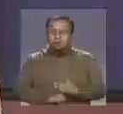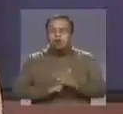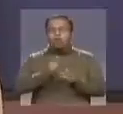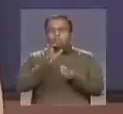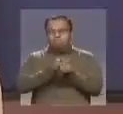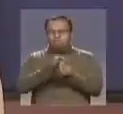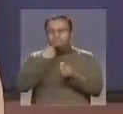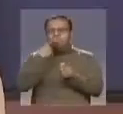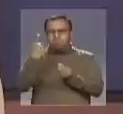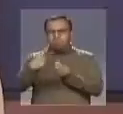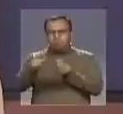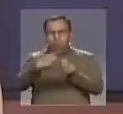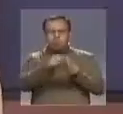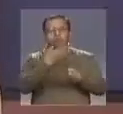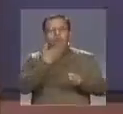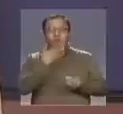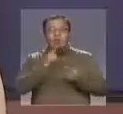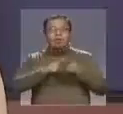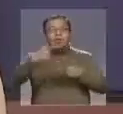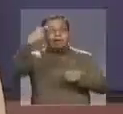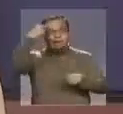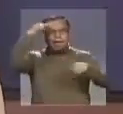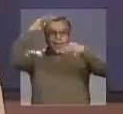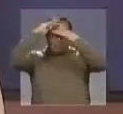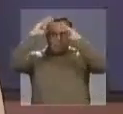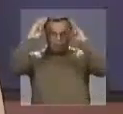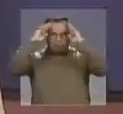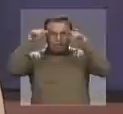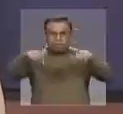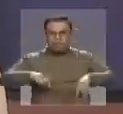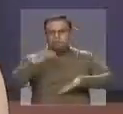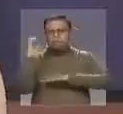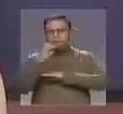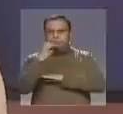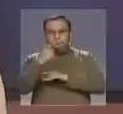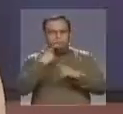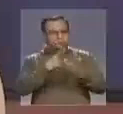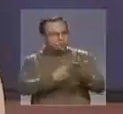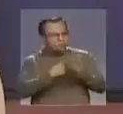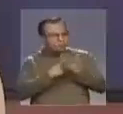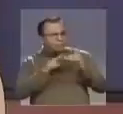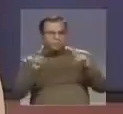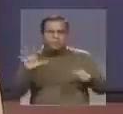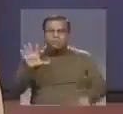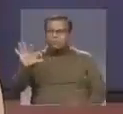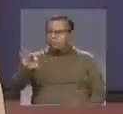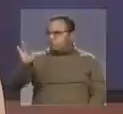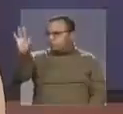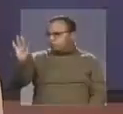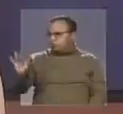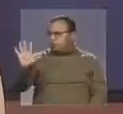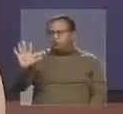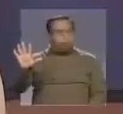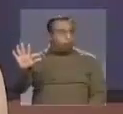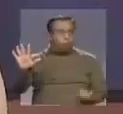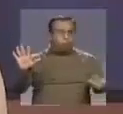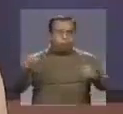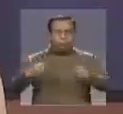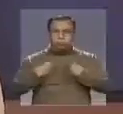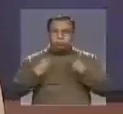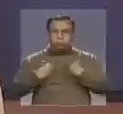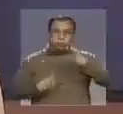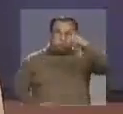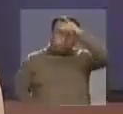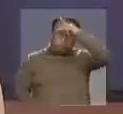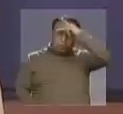racismo, pero también de reproducción de estereotipos en una ciudad como Colombia. Entonces, cuando tú me hablas a mí del 5%, yo te puedo decir, yo vivo en